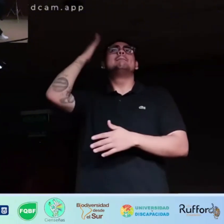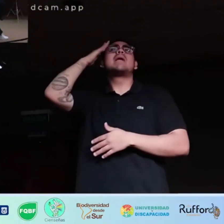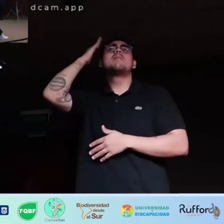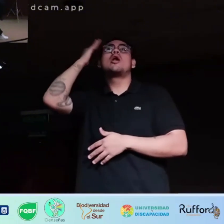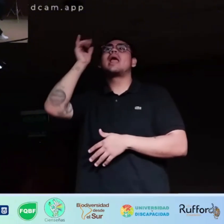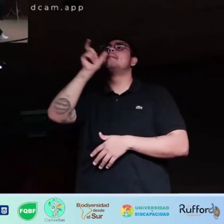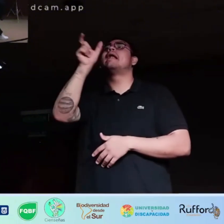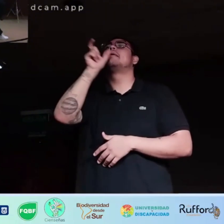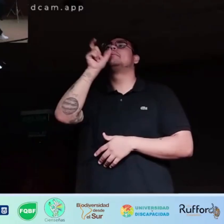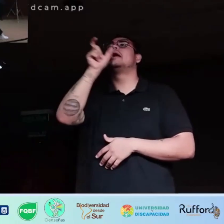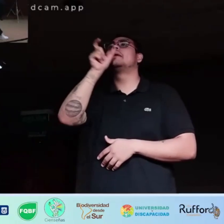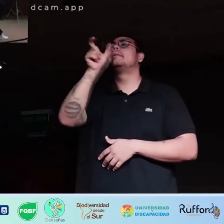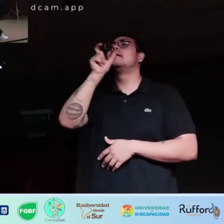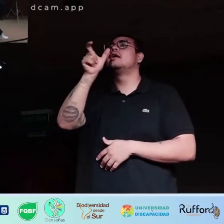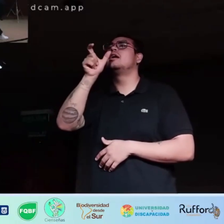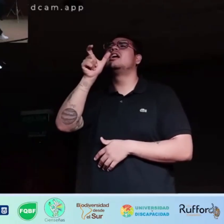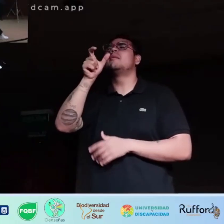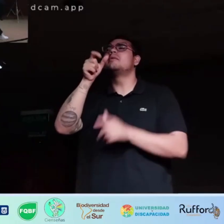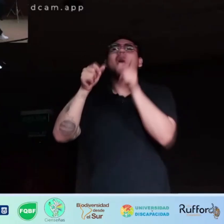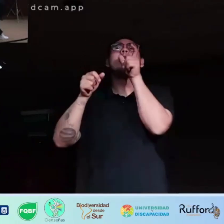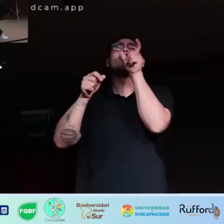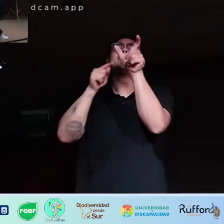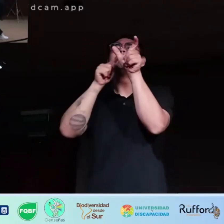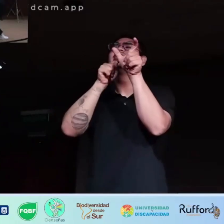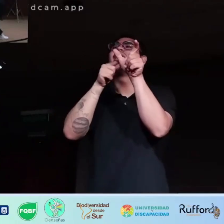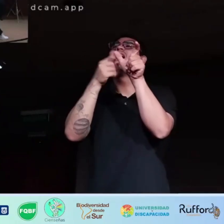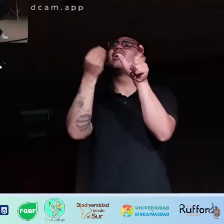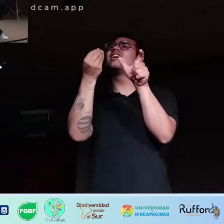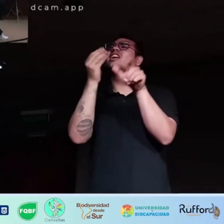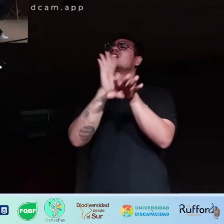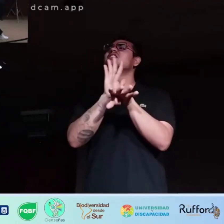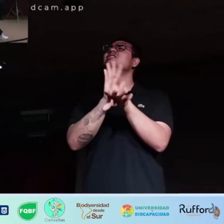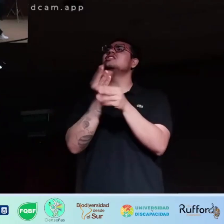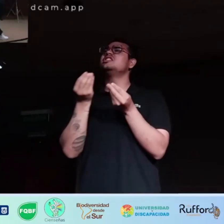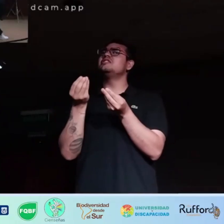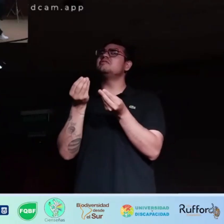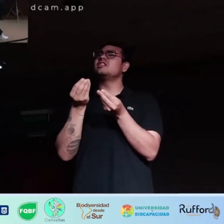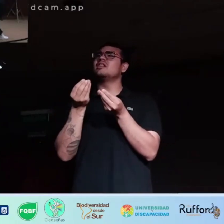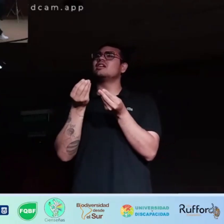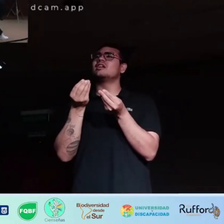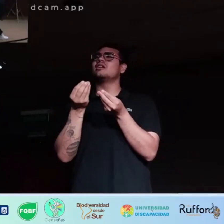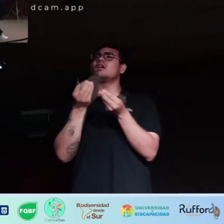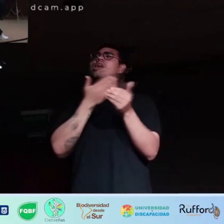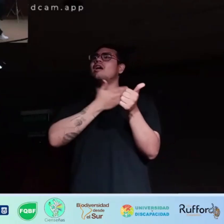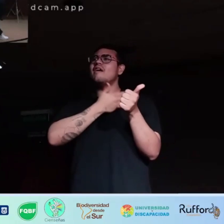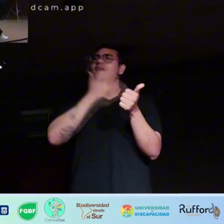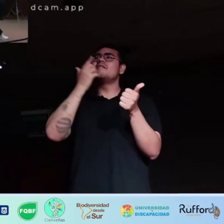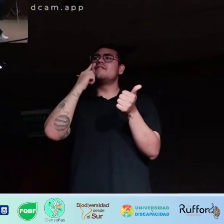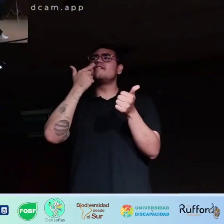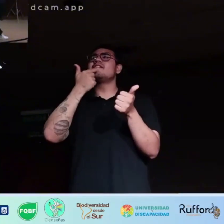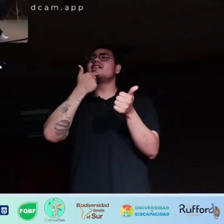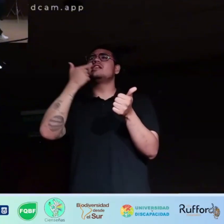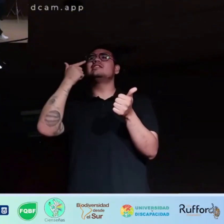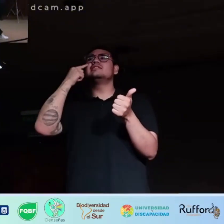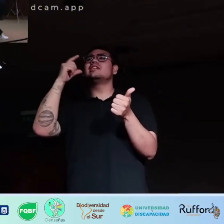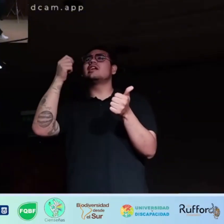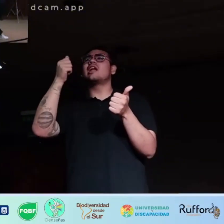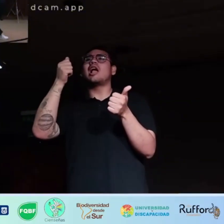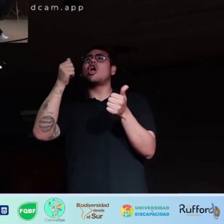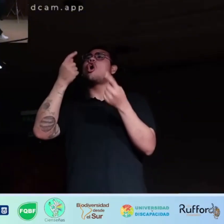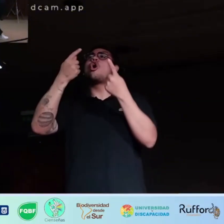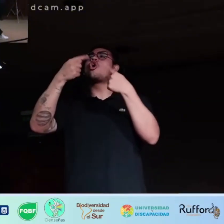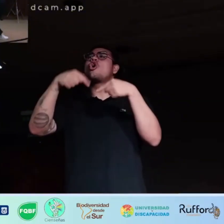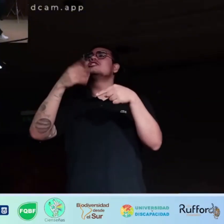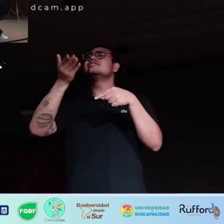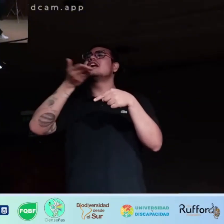pregunto para problematizar el asunto. Ya hay una dificultad, esto es nuevo. Por más que el Aldo y la Betty vienen trabajando hace